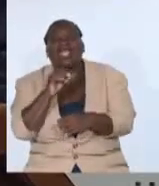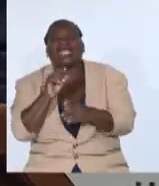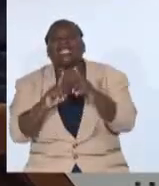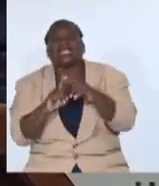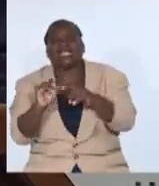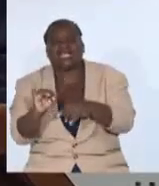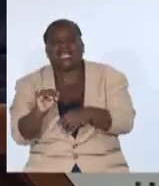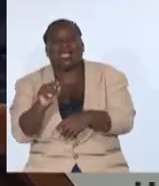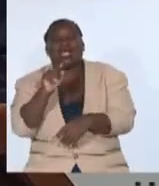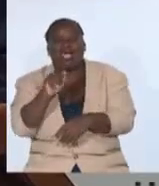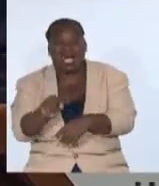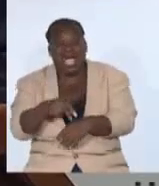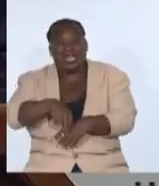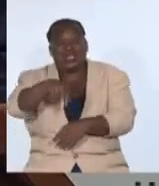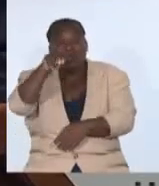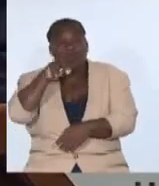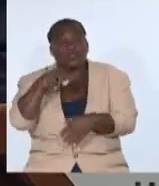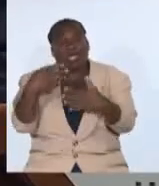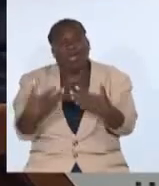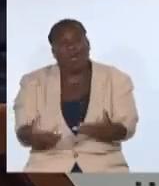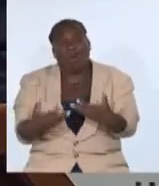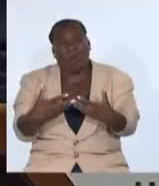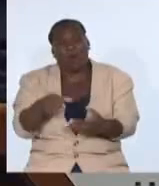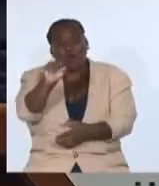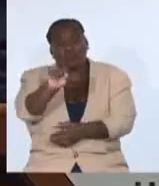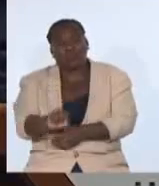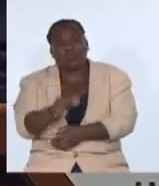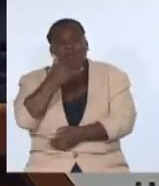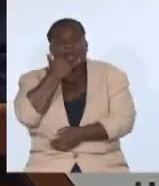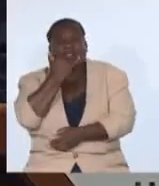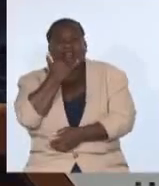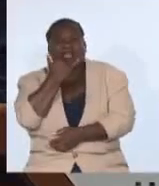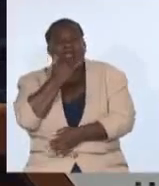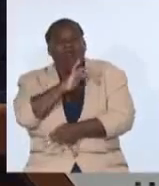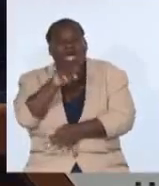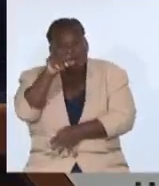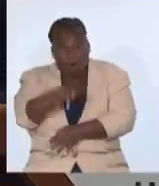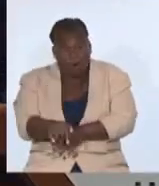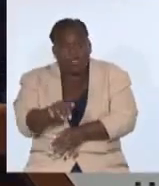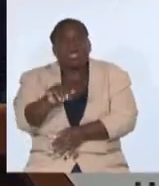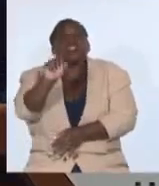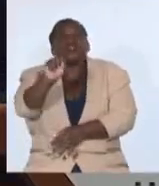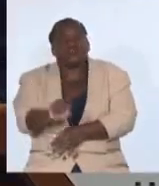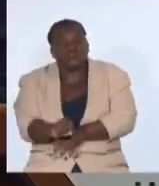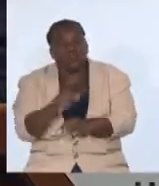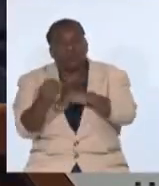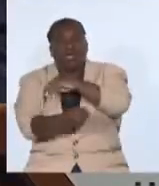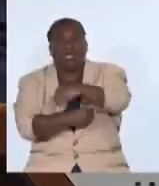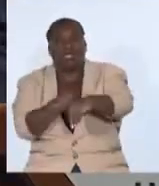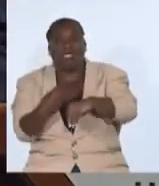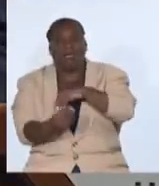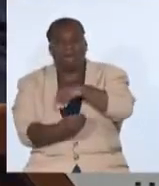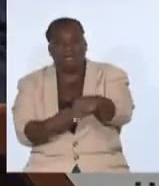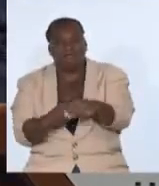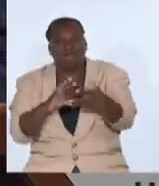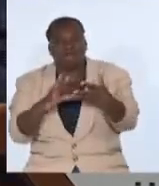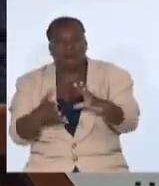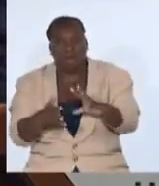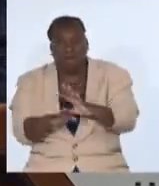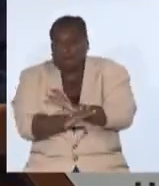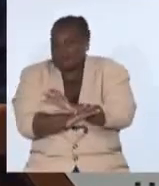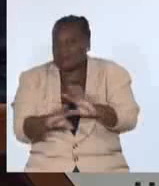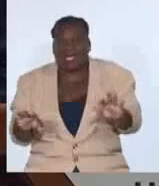a sus intereses para mal del resto ya toca al sur cambiar las reglas del juego